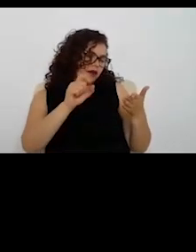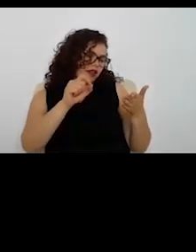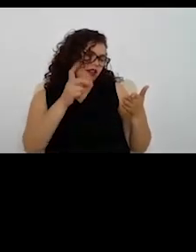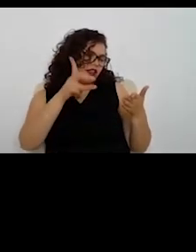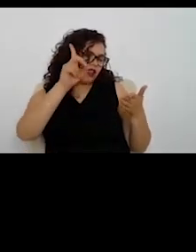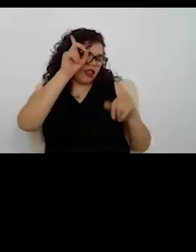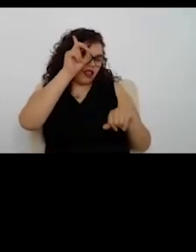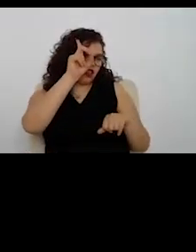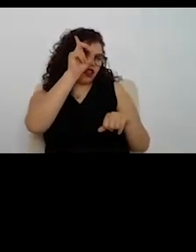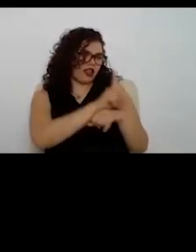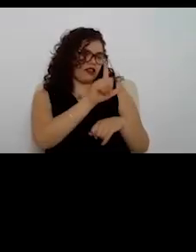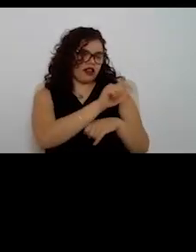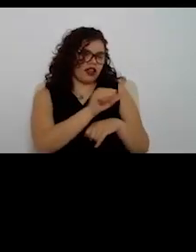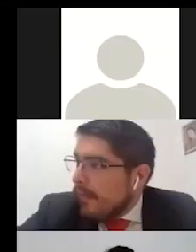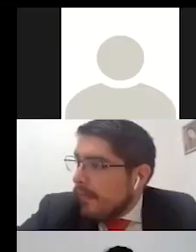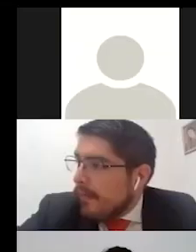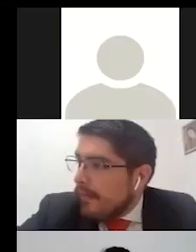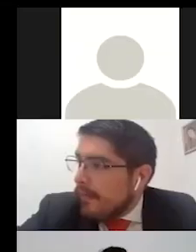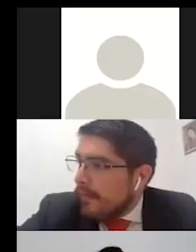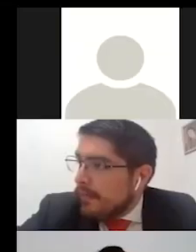hábiles posteriores a su